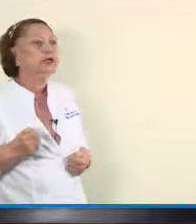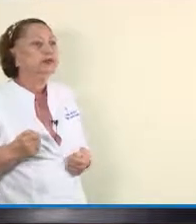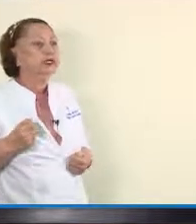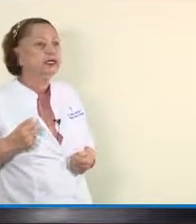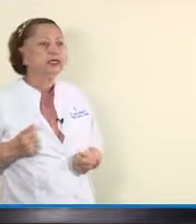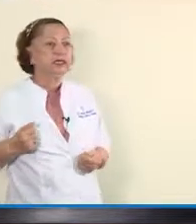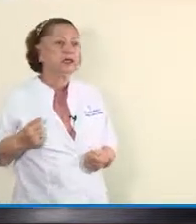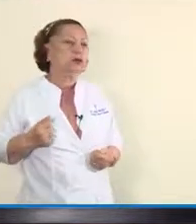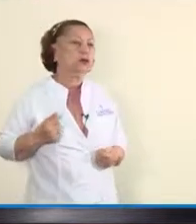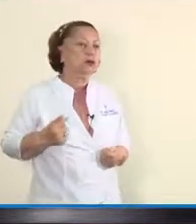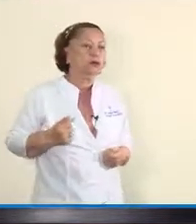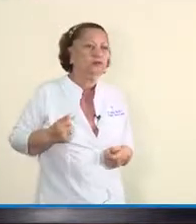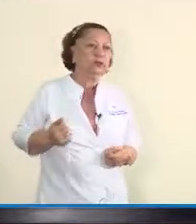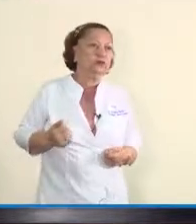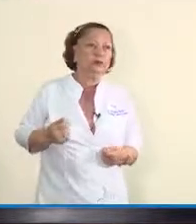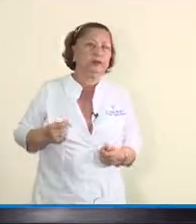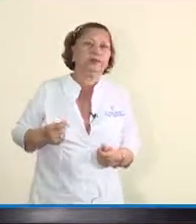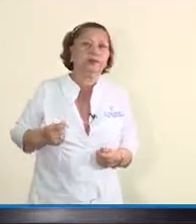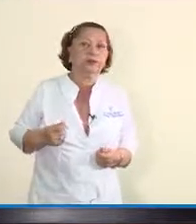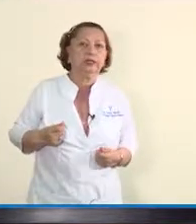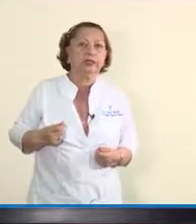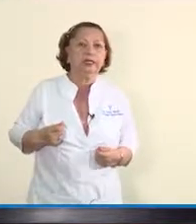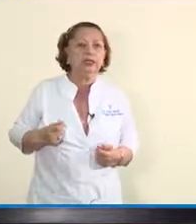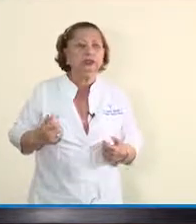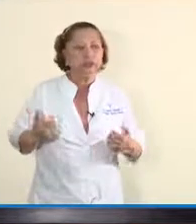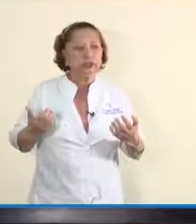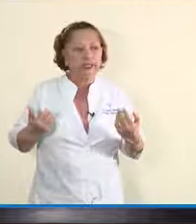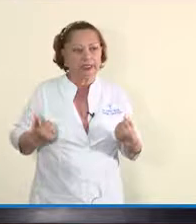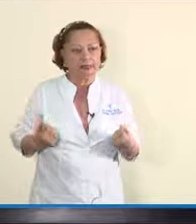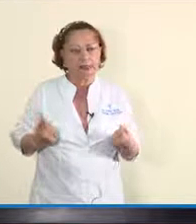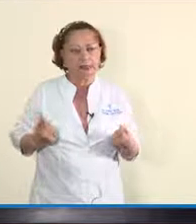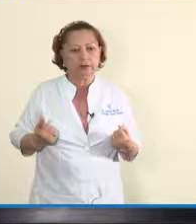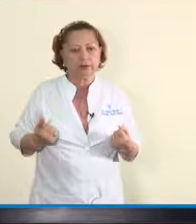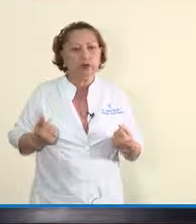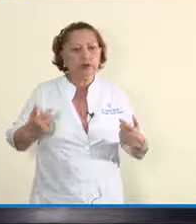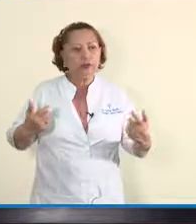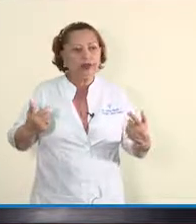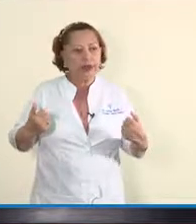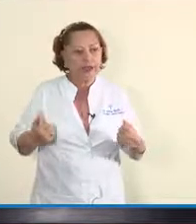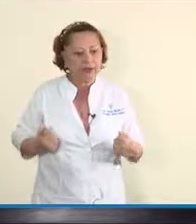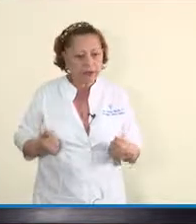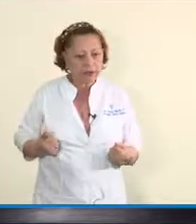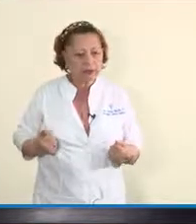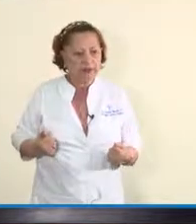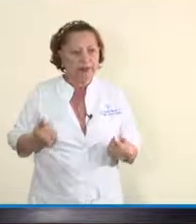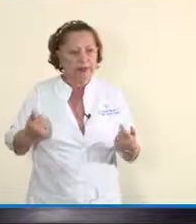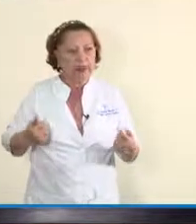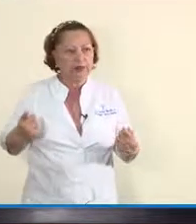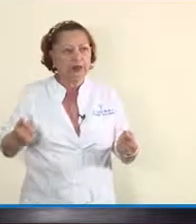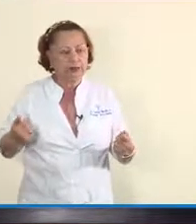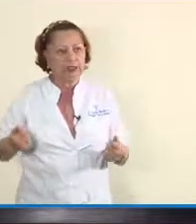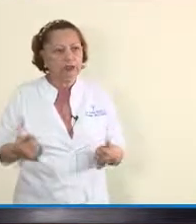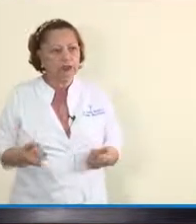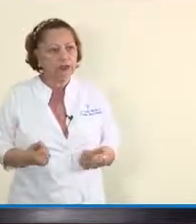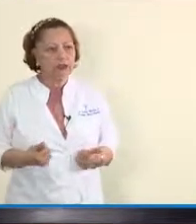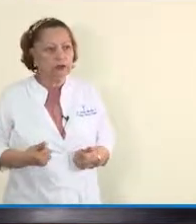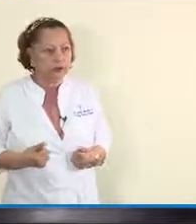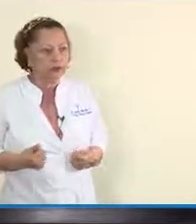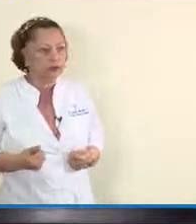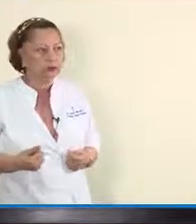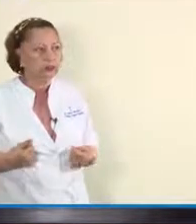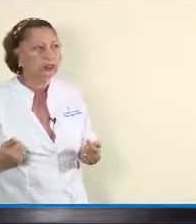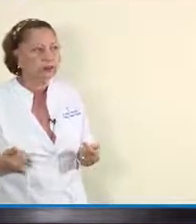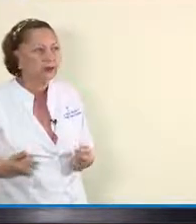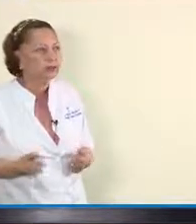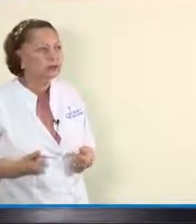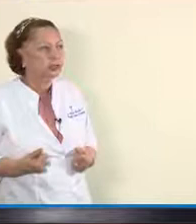por una amenaza o fenómeno. Entonces, como trabajador de primeros auxilios